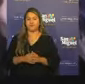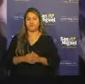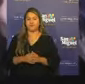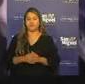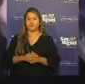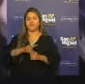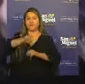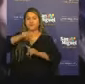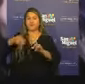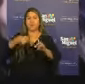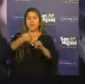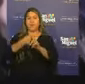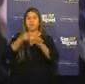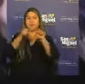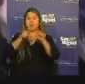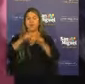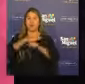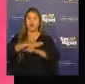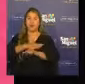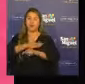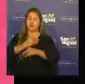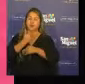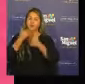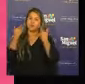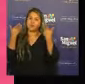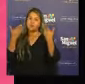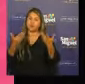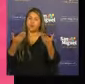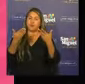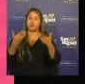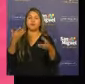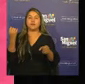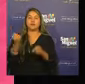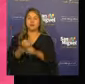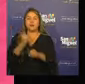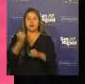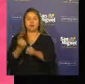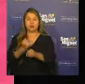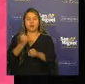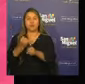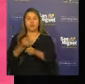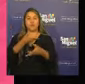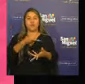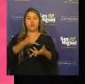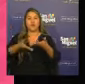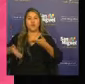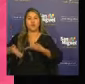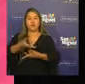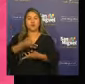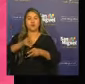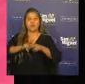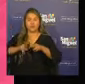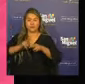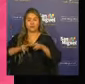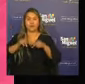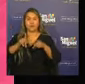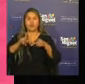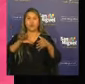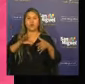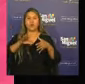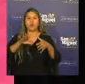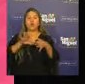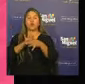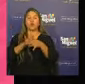Y además ahí quiero saludar el trabajo compartido que se hace en conjunto con el gobierno